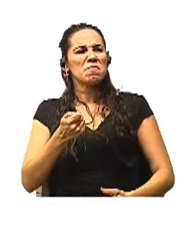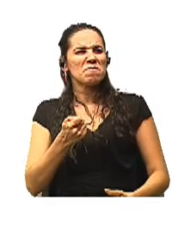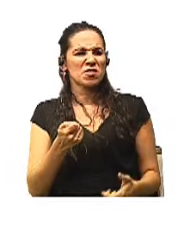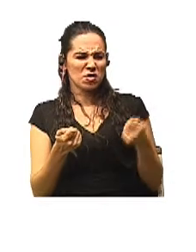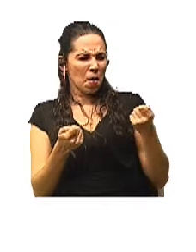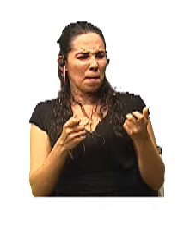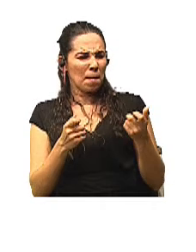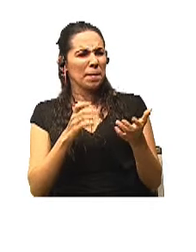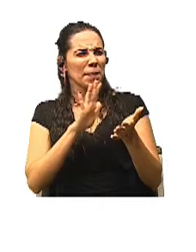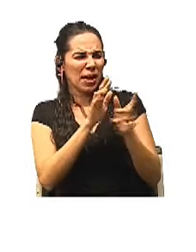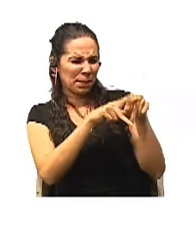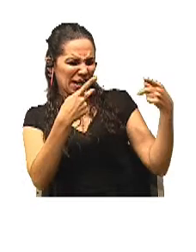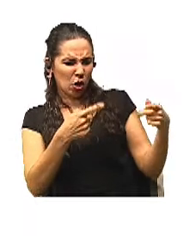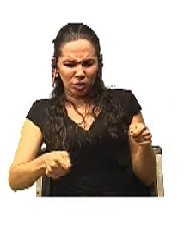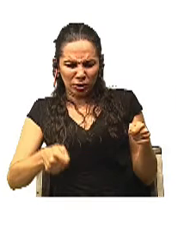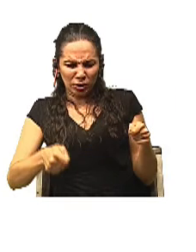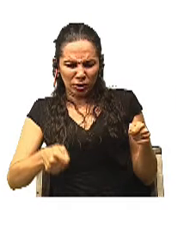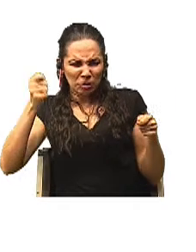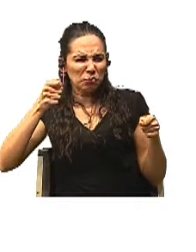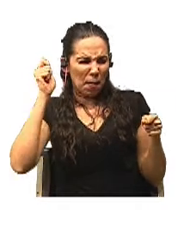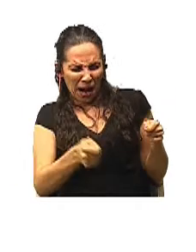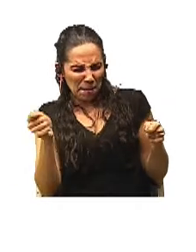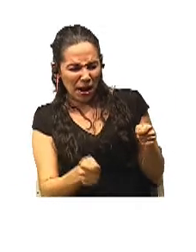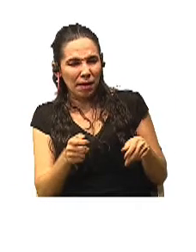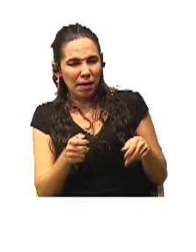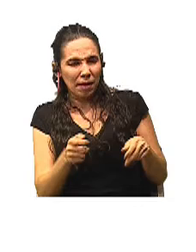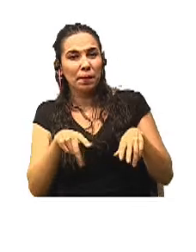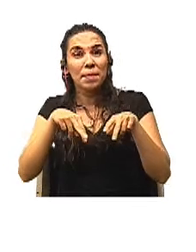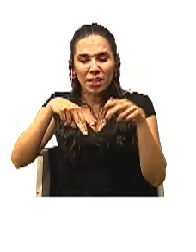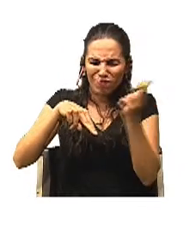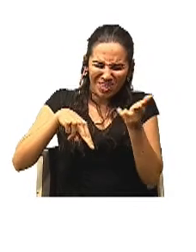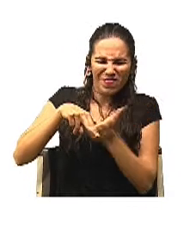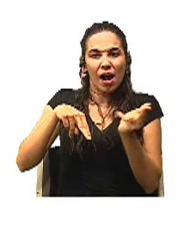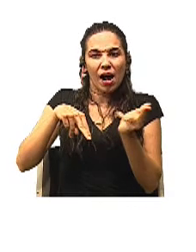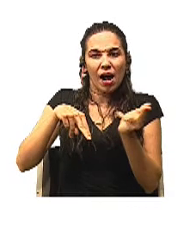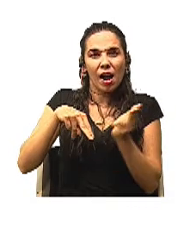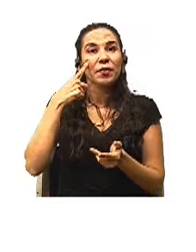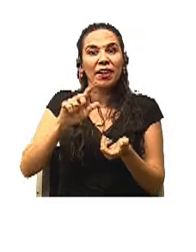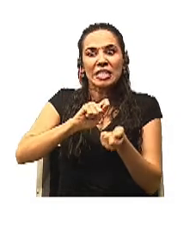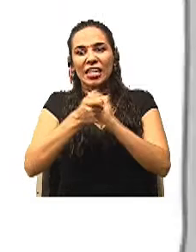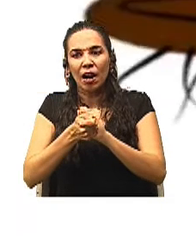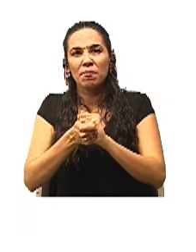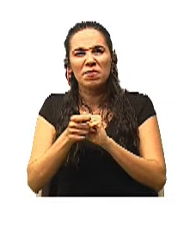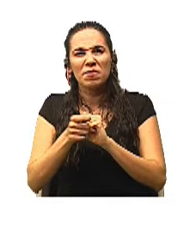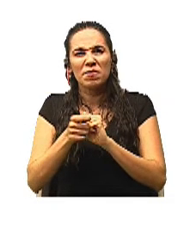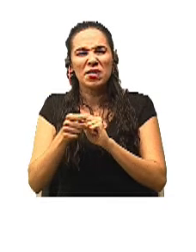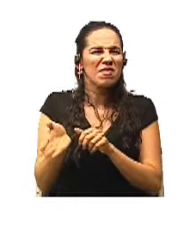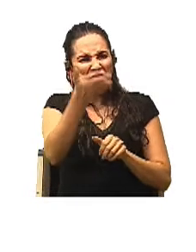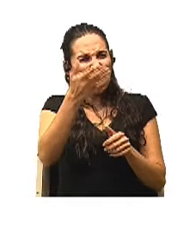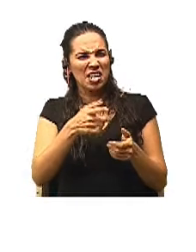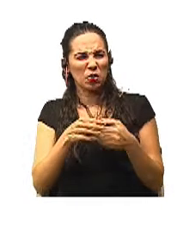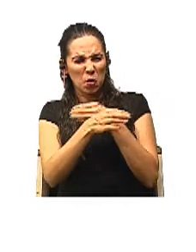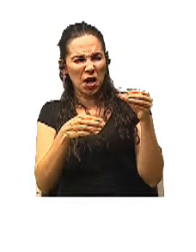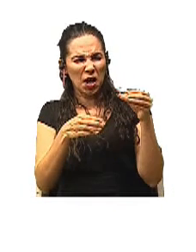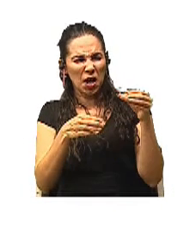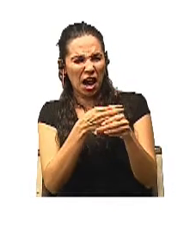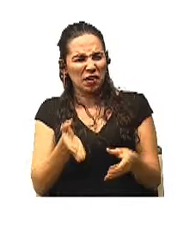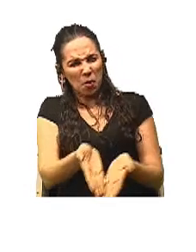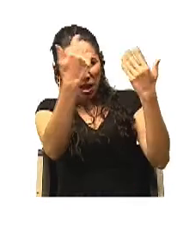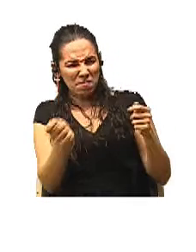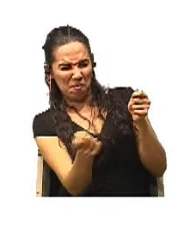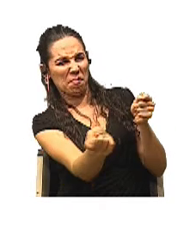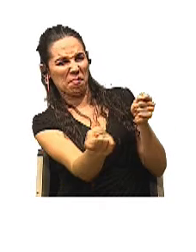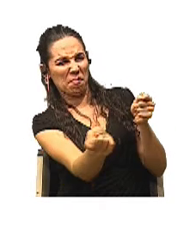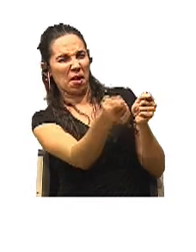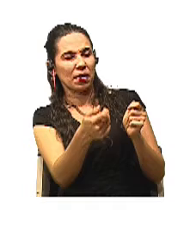un periódico y comienza a golpear sus pies para asustarlo y hacer que se regrese a su habitación. Eventualmente Gregorio,